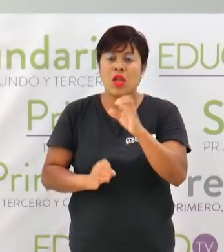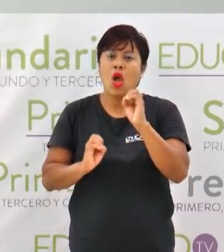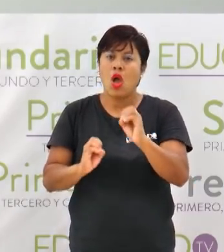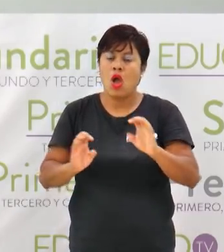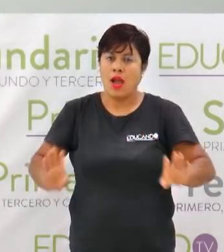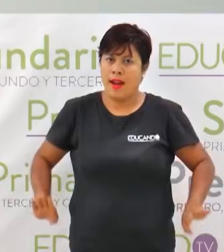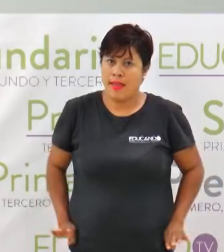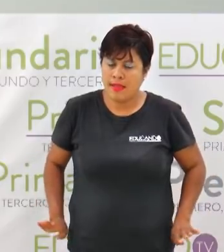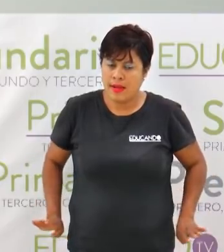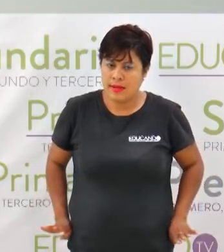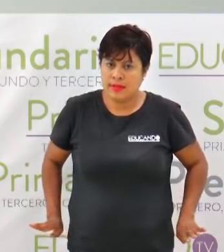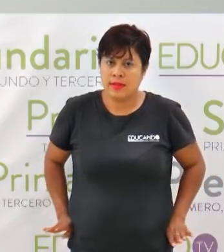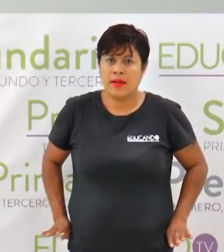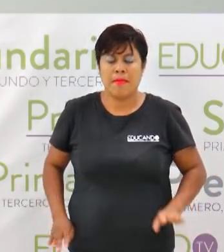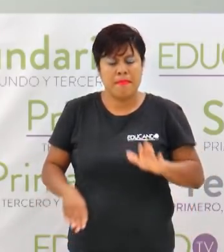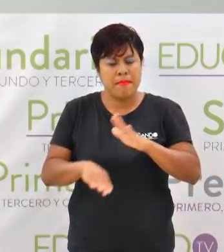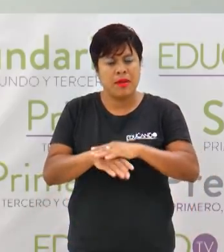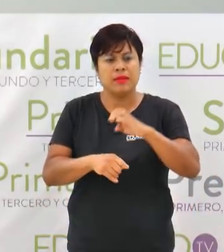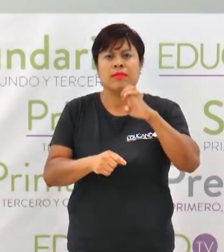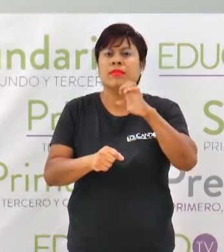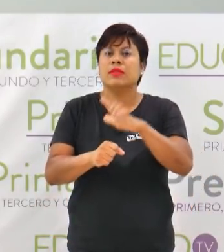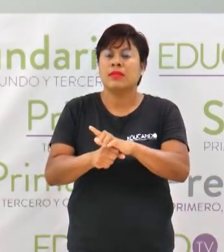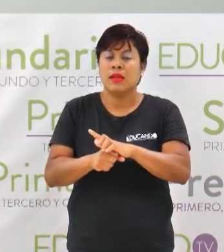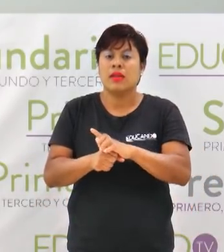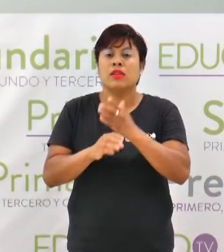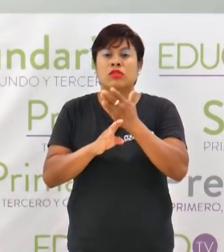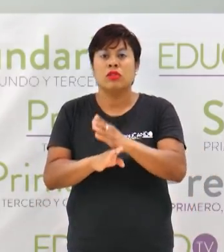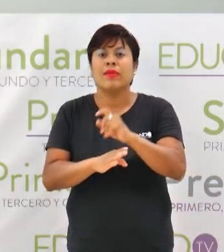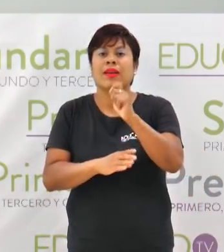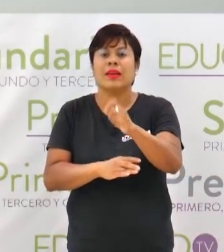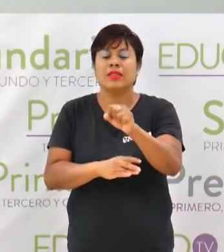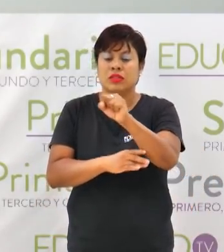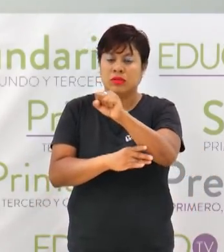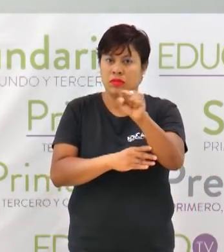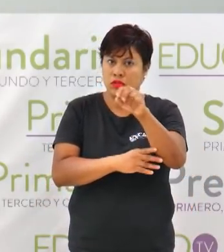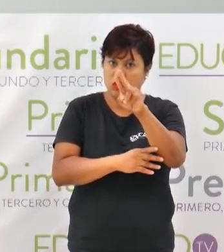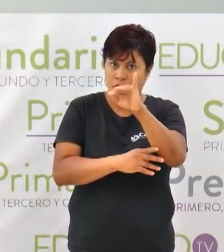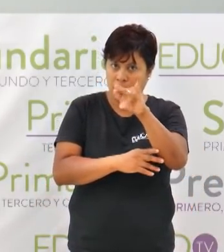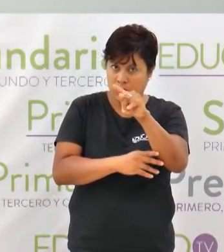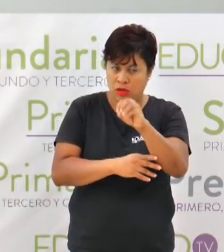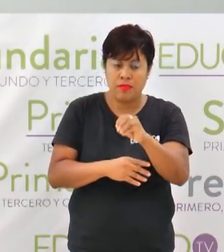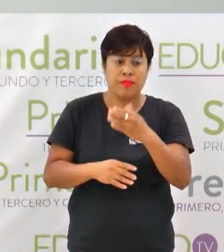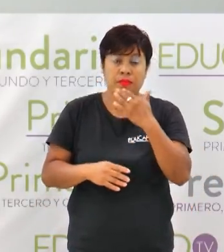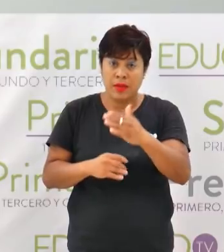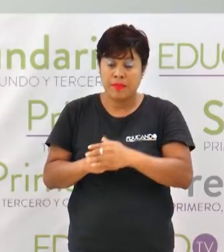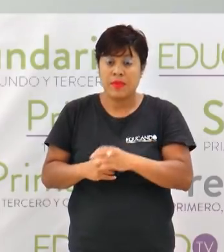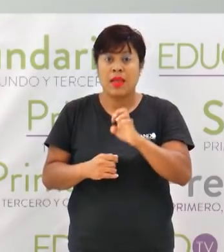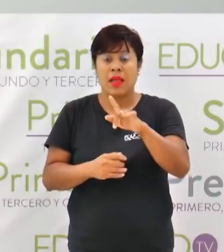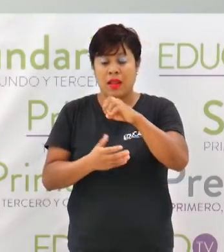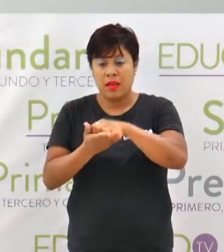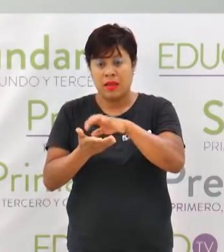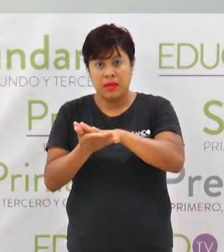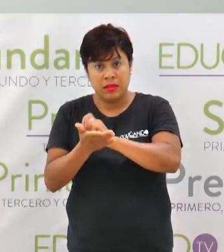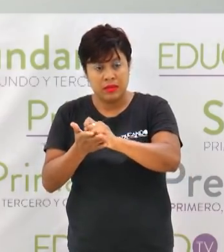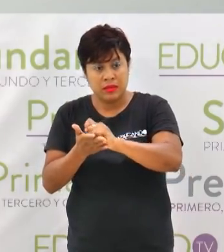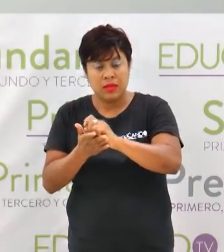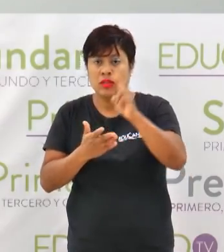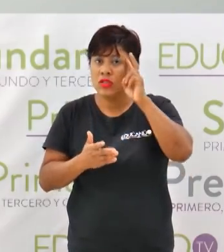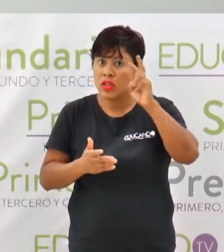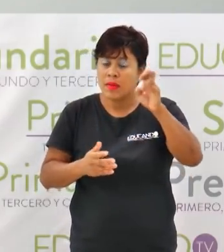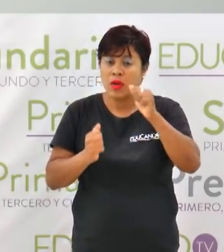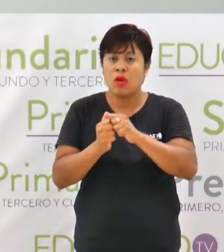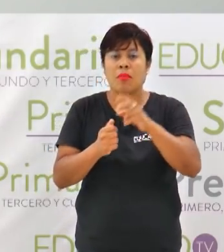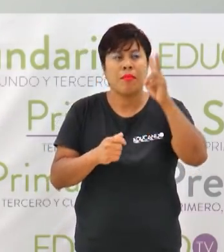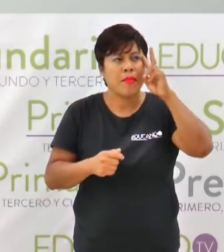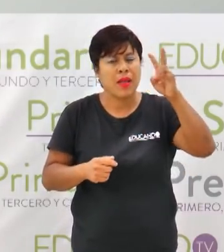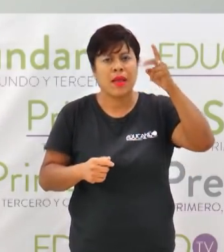una característica más específica de lo que es el sujeto. Bien, el escritor soñaba con viajar